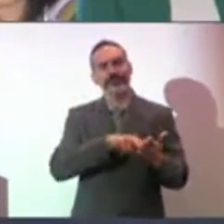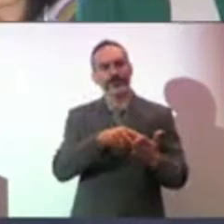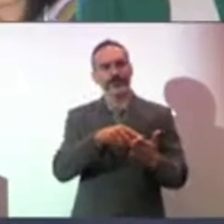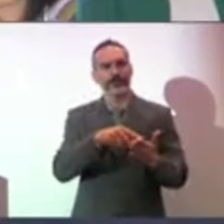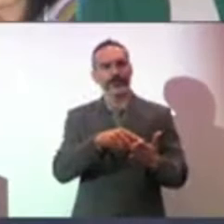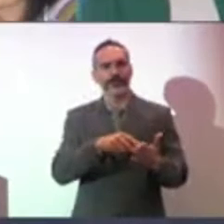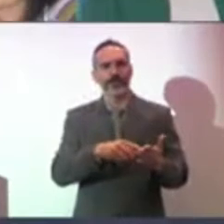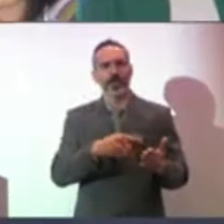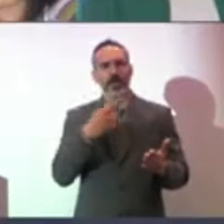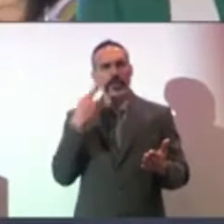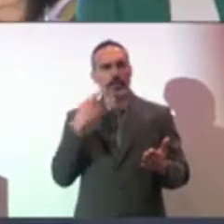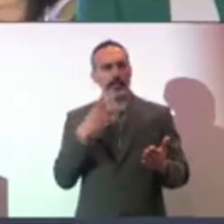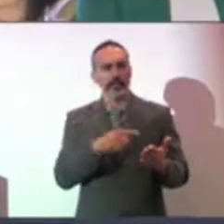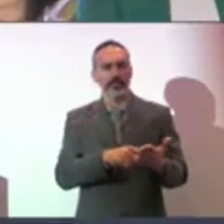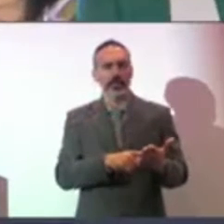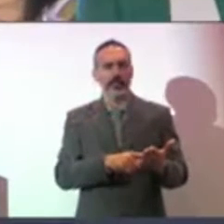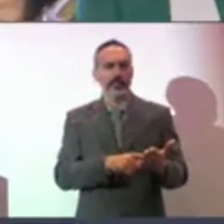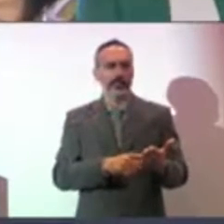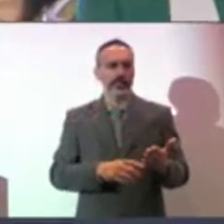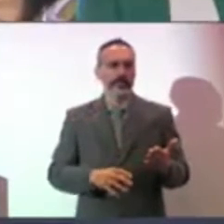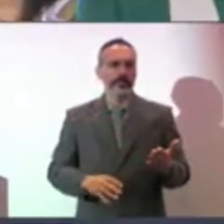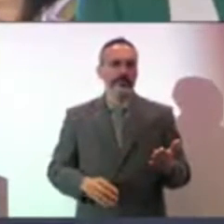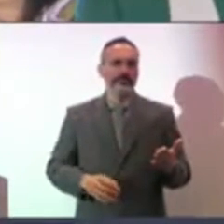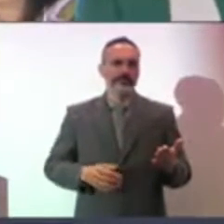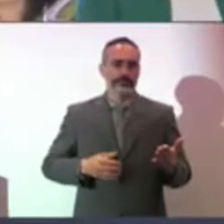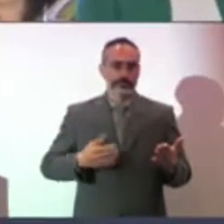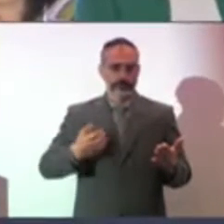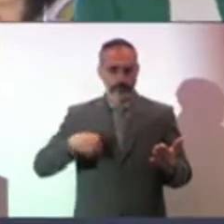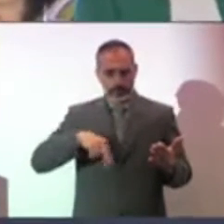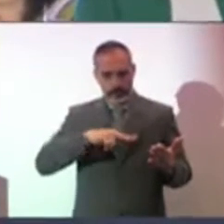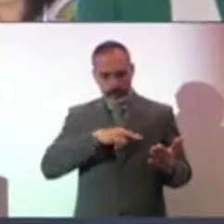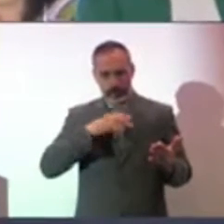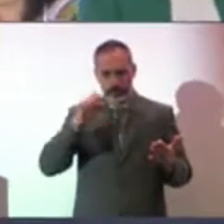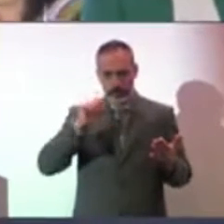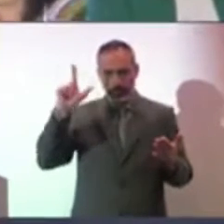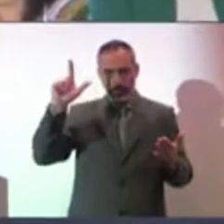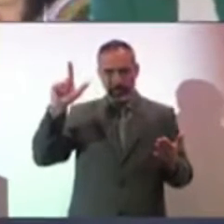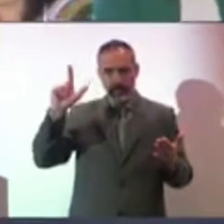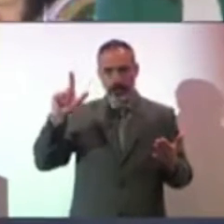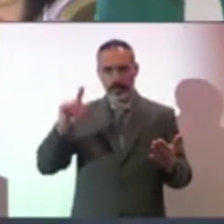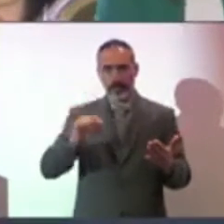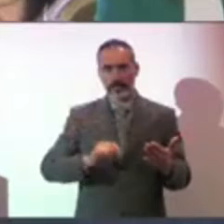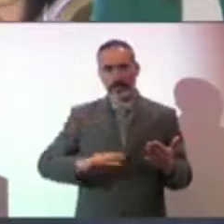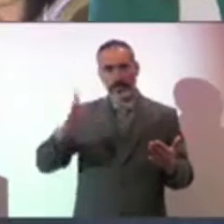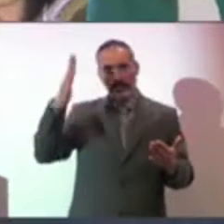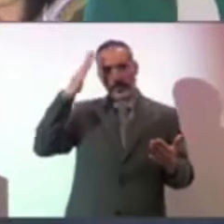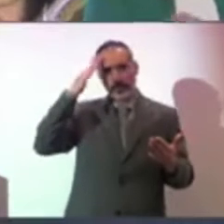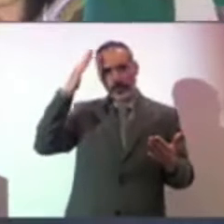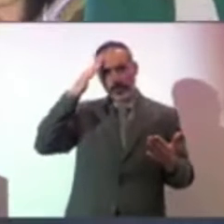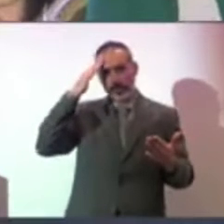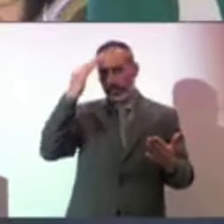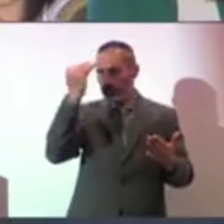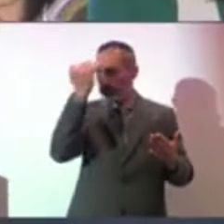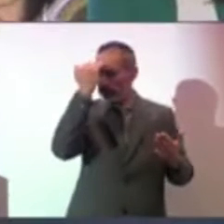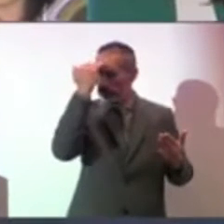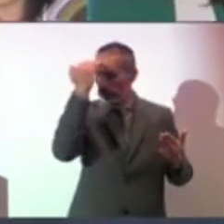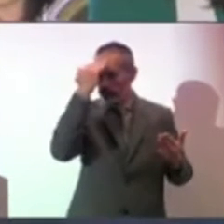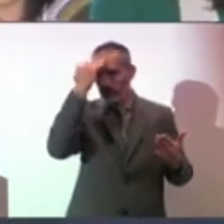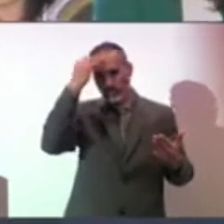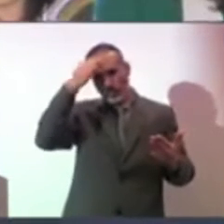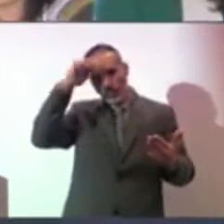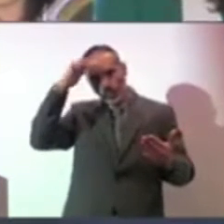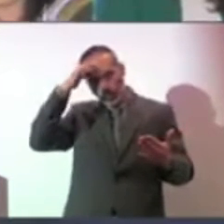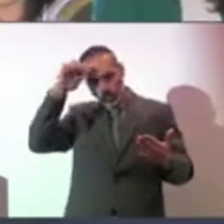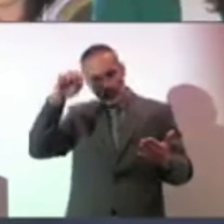facultades y con la objetividad contenida en la esencia de nuestra vida democrática, en un ambiente